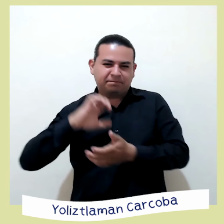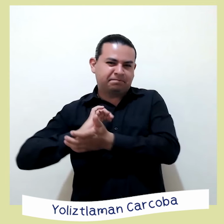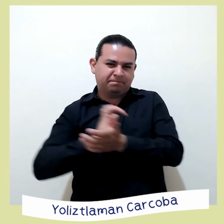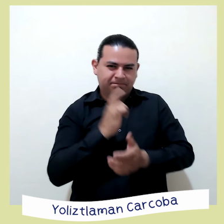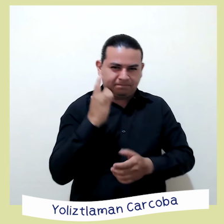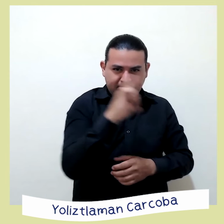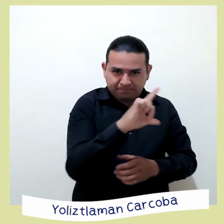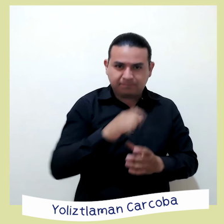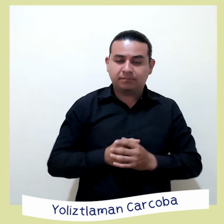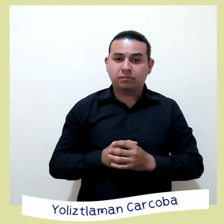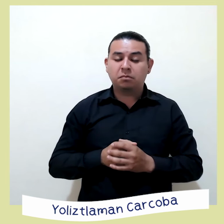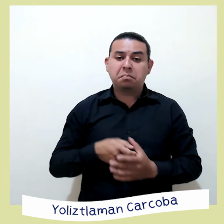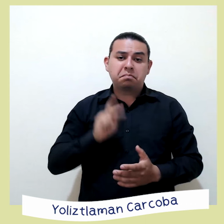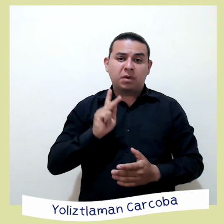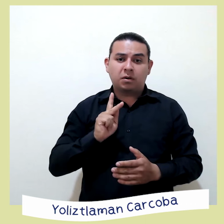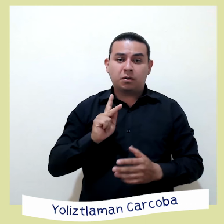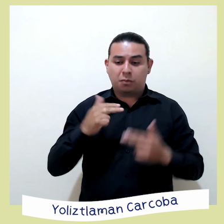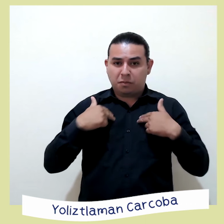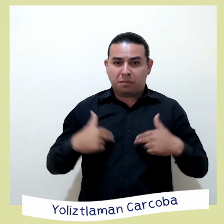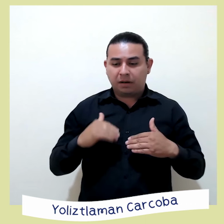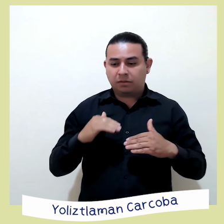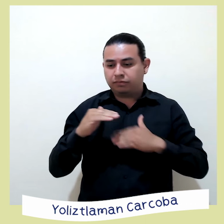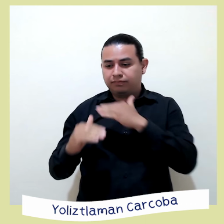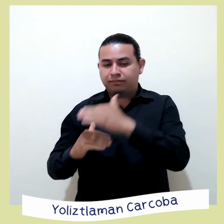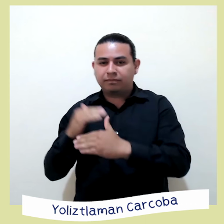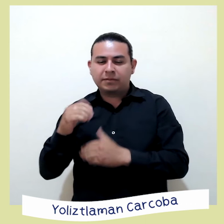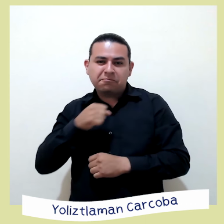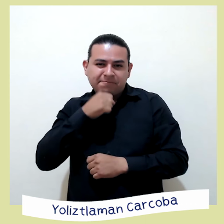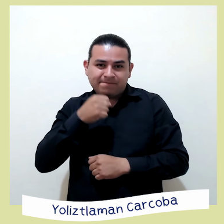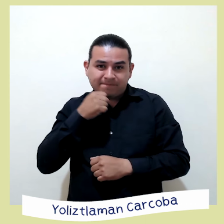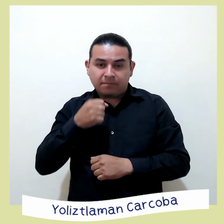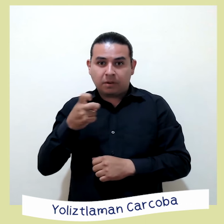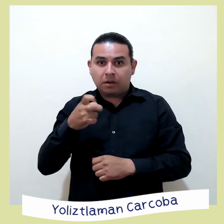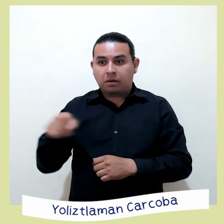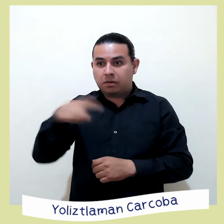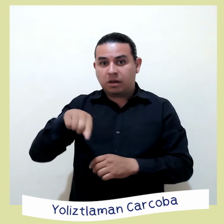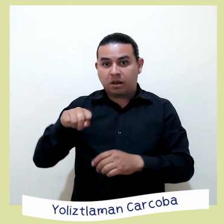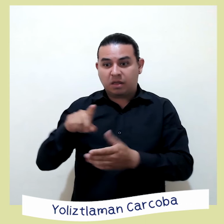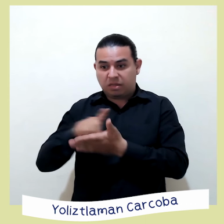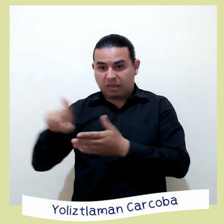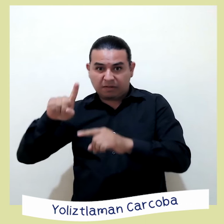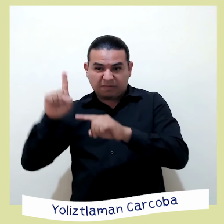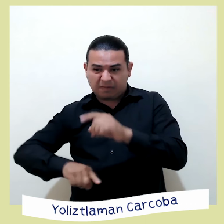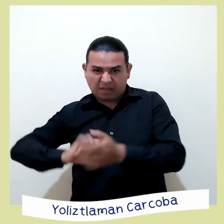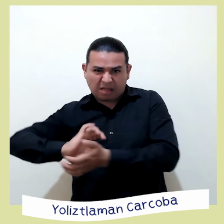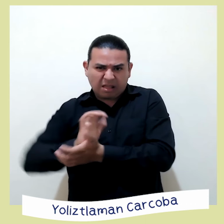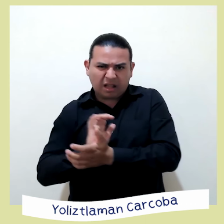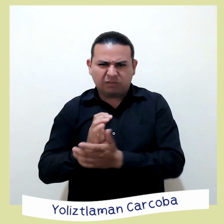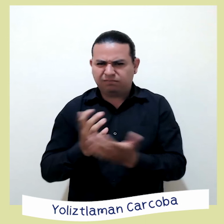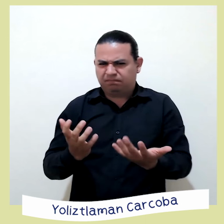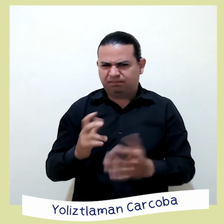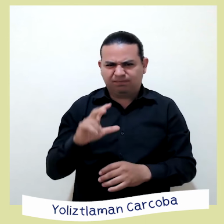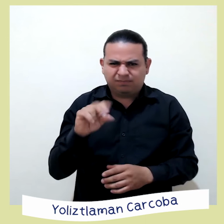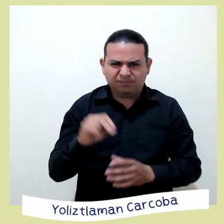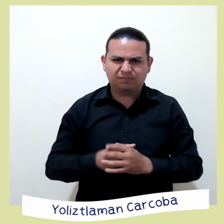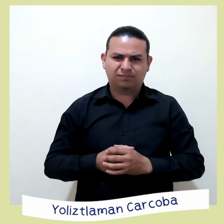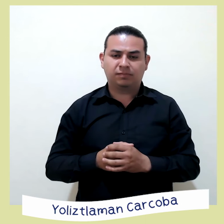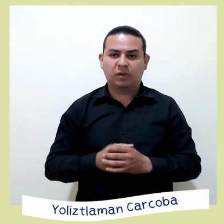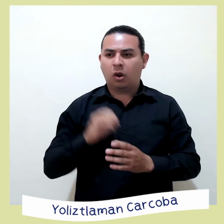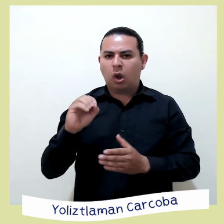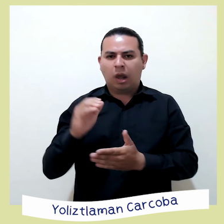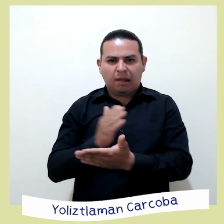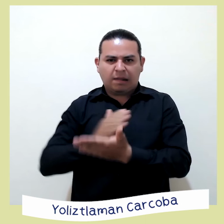gerontofobia. La gerontofobia, también llamada edadismo, es una forma de discriminación que afecta a las